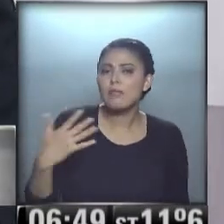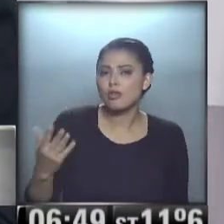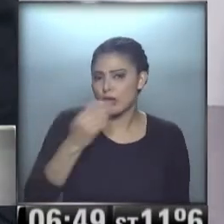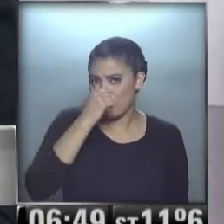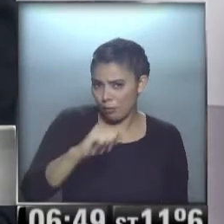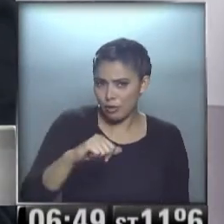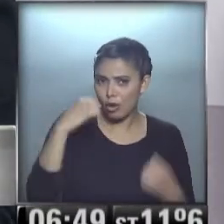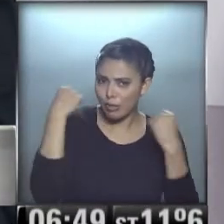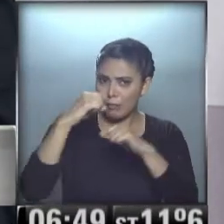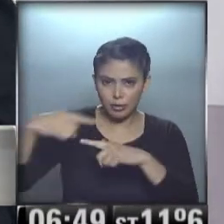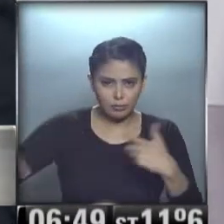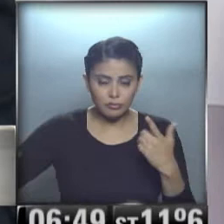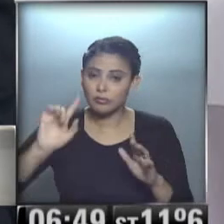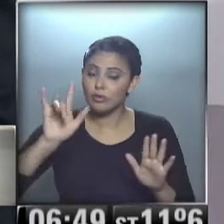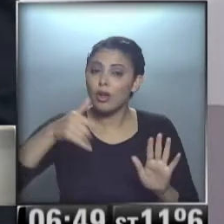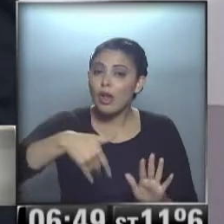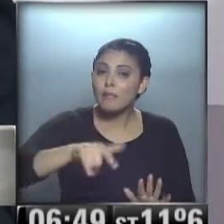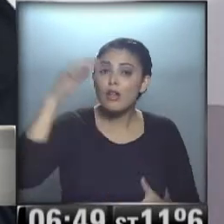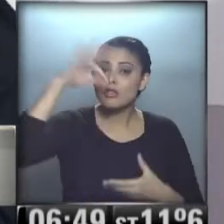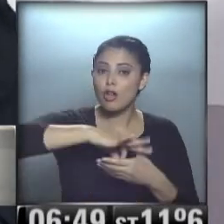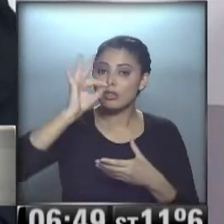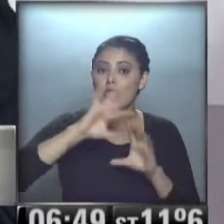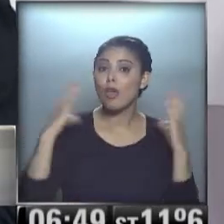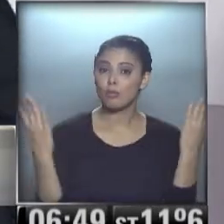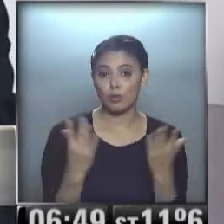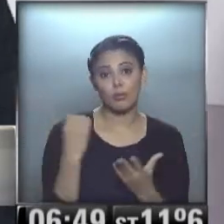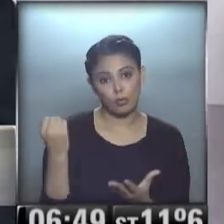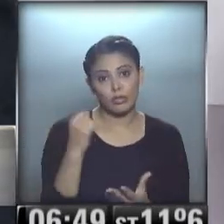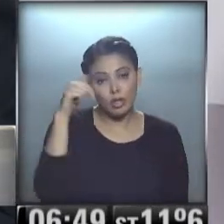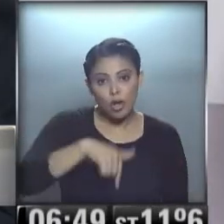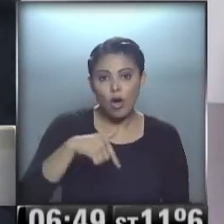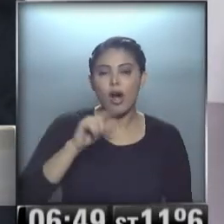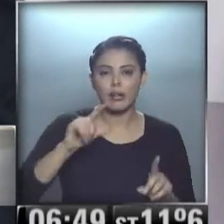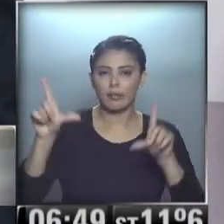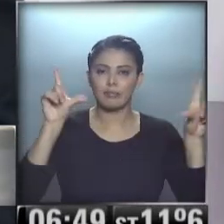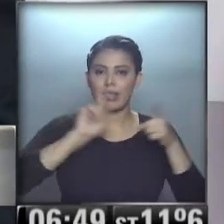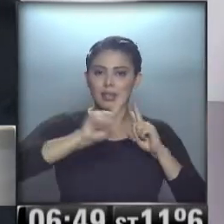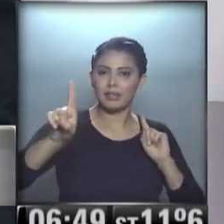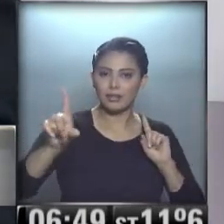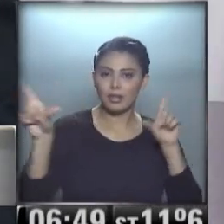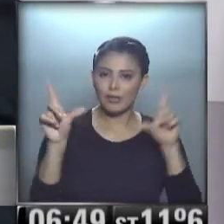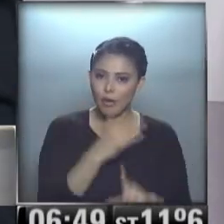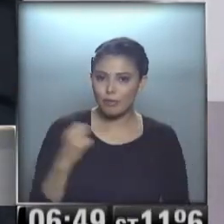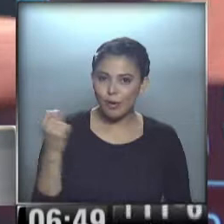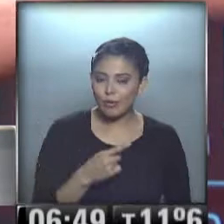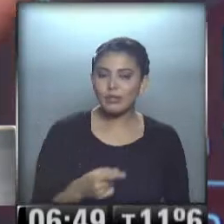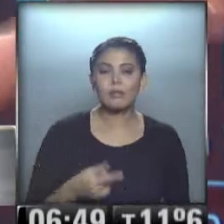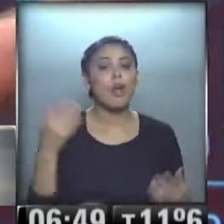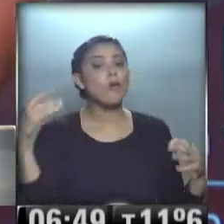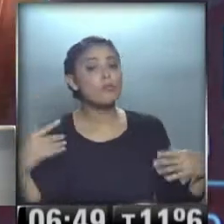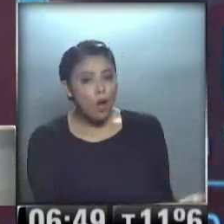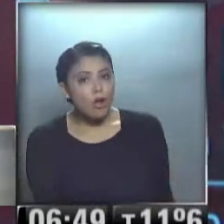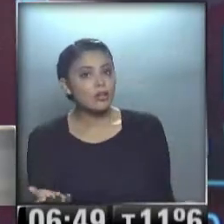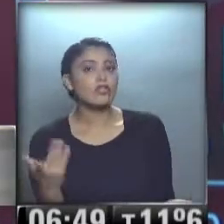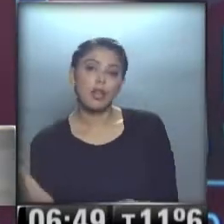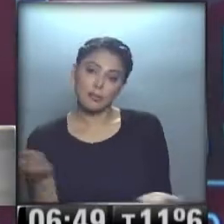semana con mucho deporte. Tenemos por delante el sorteo del Mundial, que no es poco, hoy con gran transmisión de la pantalla de la televisión pública. Pero justamente por eso